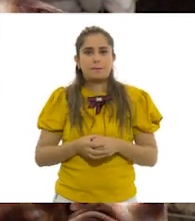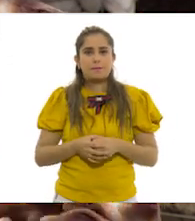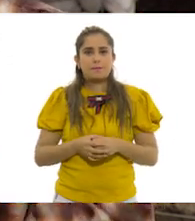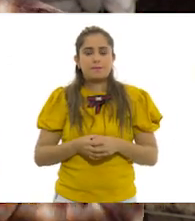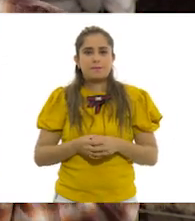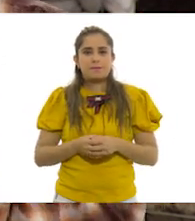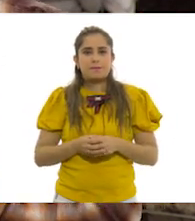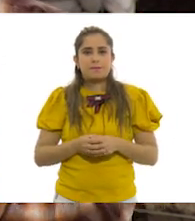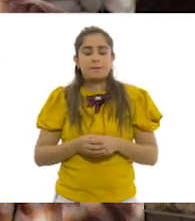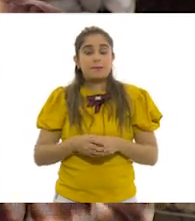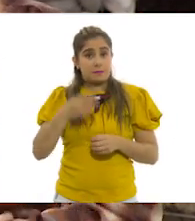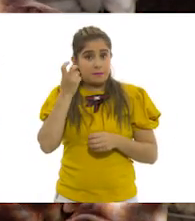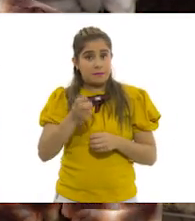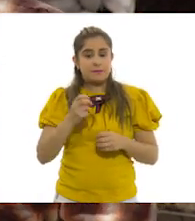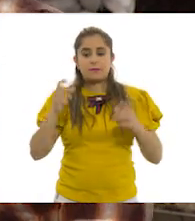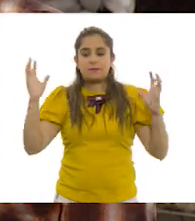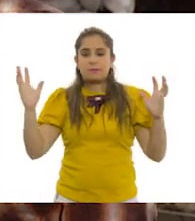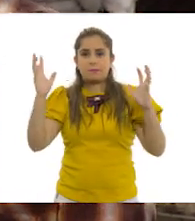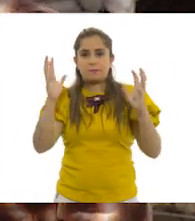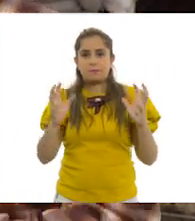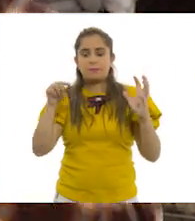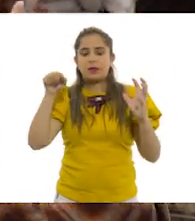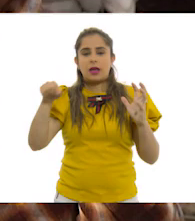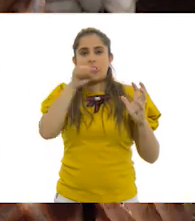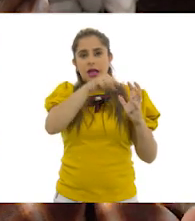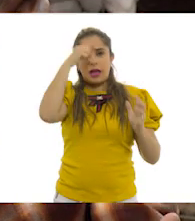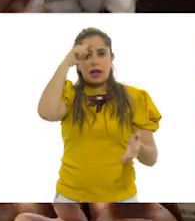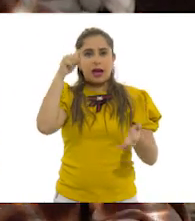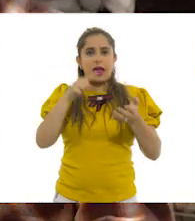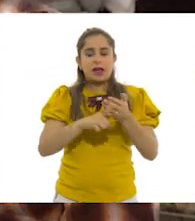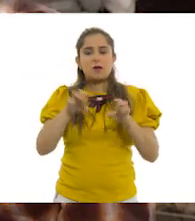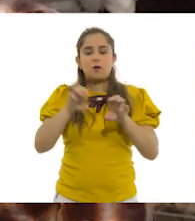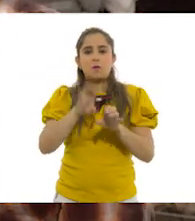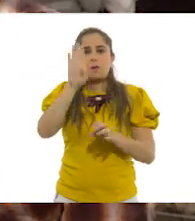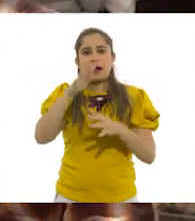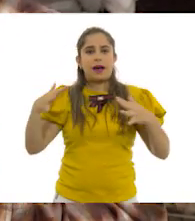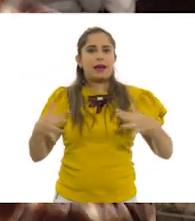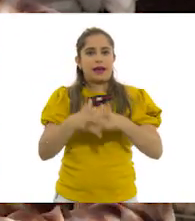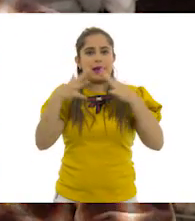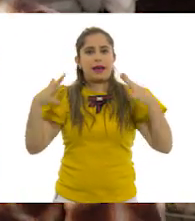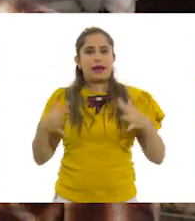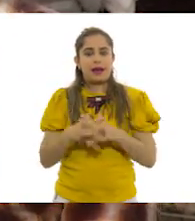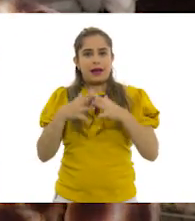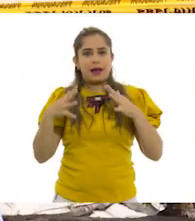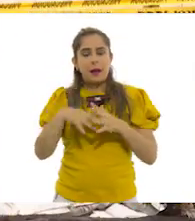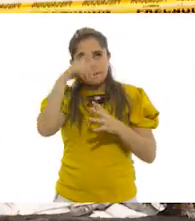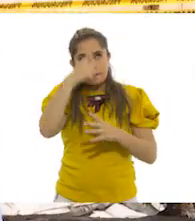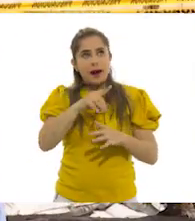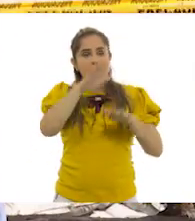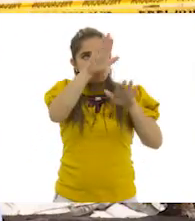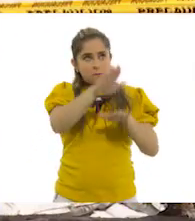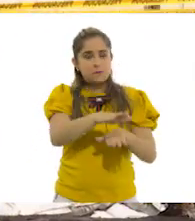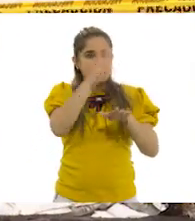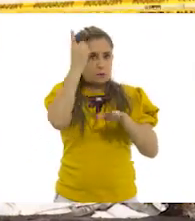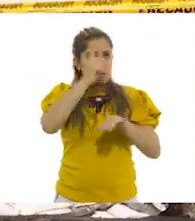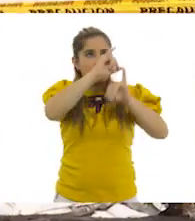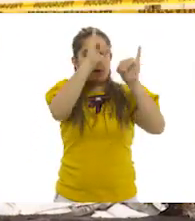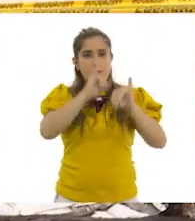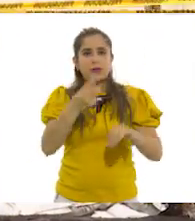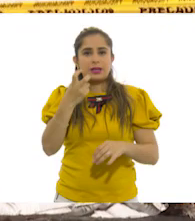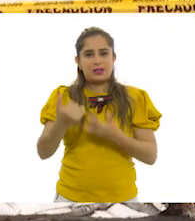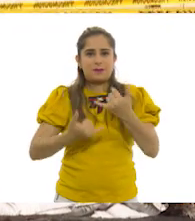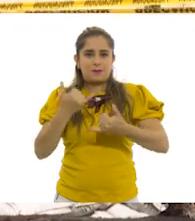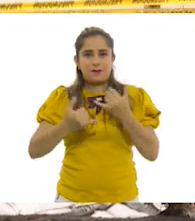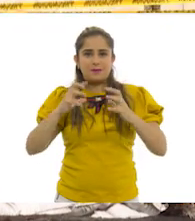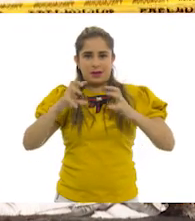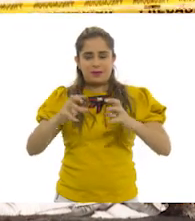iba relacionado con sus creencias y con la fiesta con la que se relacionaba el juego de pelota, ¿no? Oye, si no te importa, Raúl, nos vamos a pasar